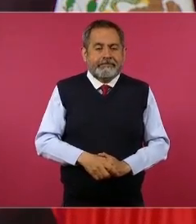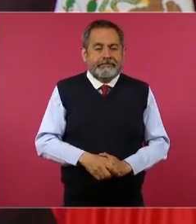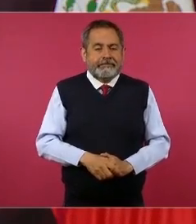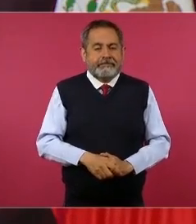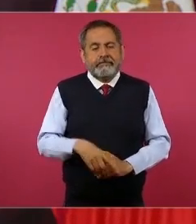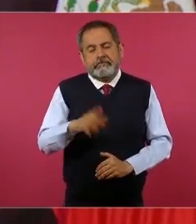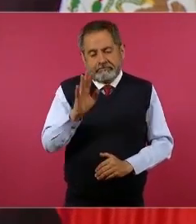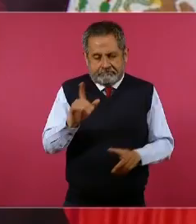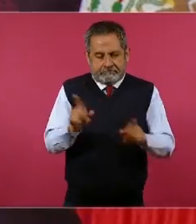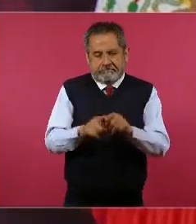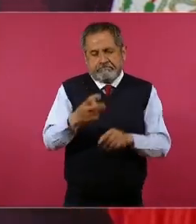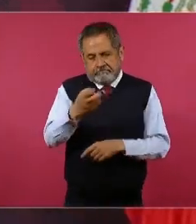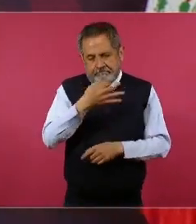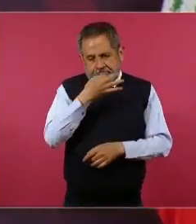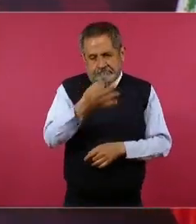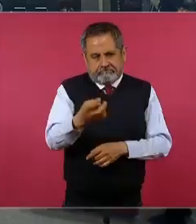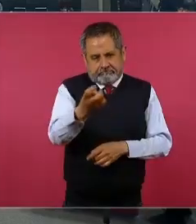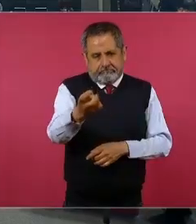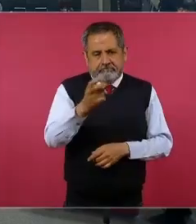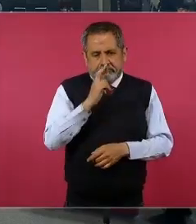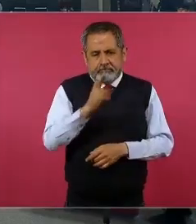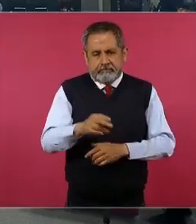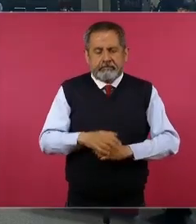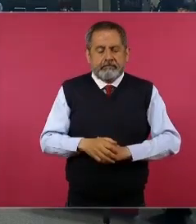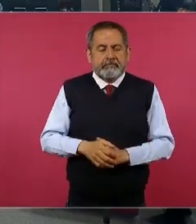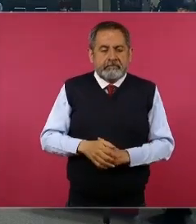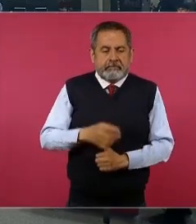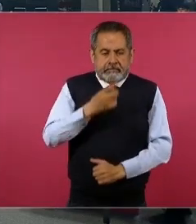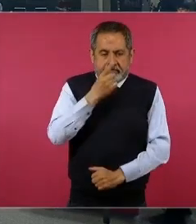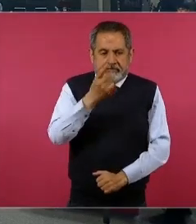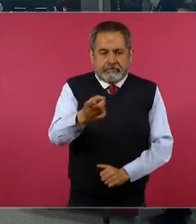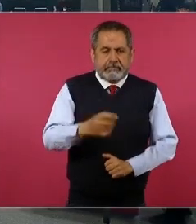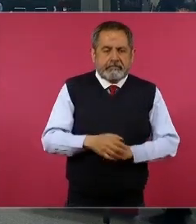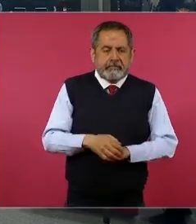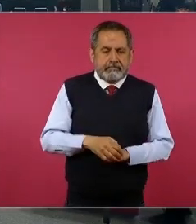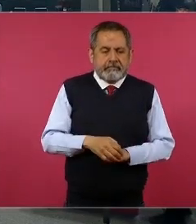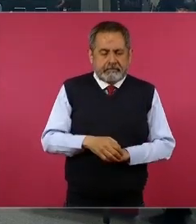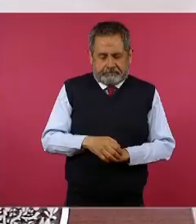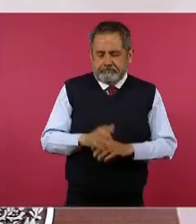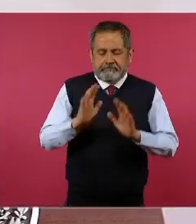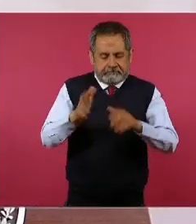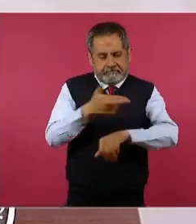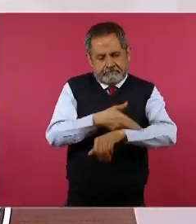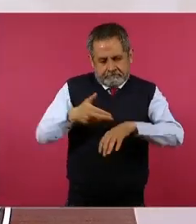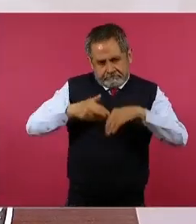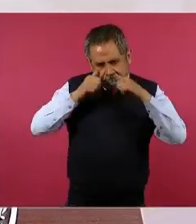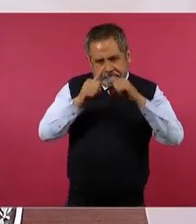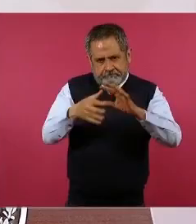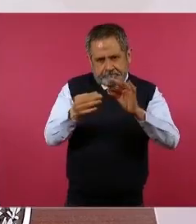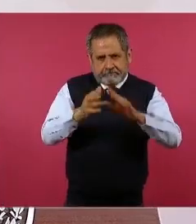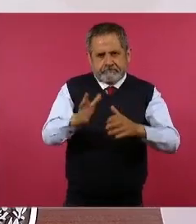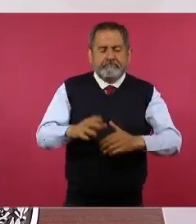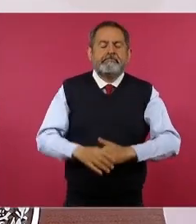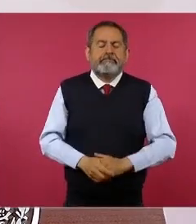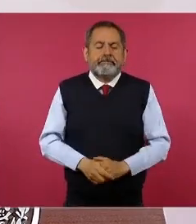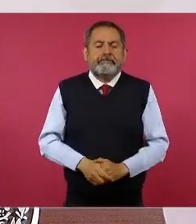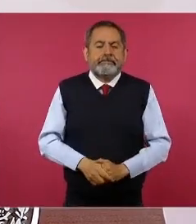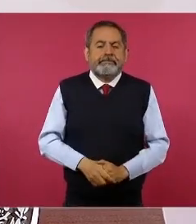Pero bueno, eso es, es la respuesta, decirte que ya se está atendiendo.